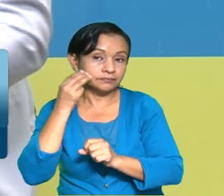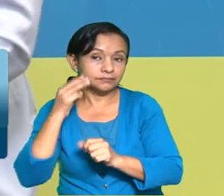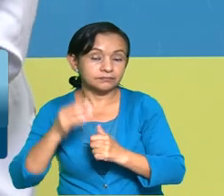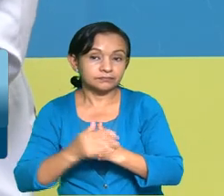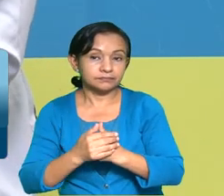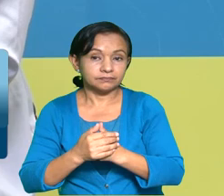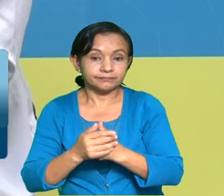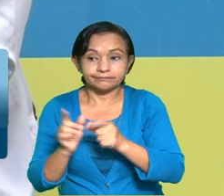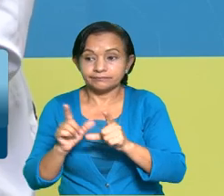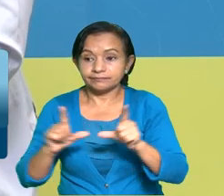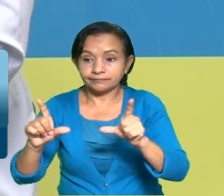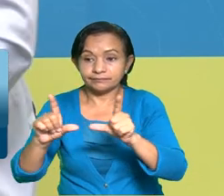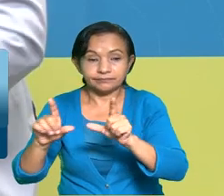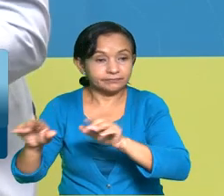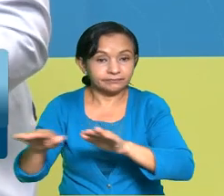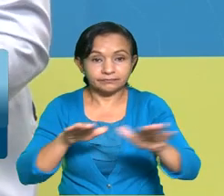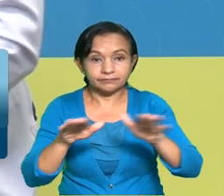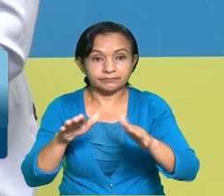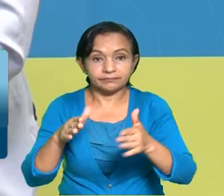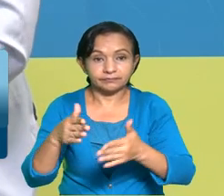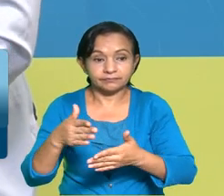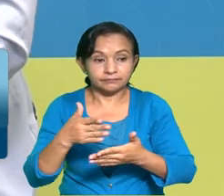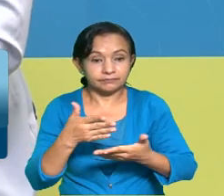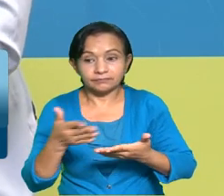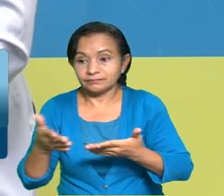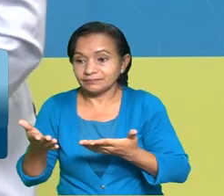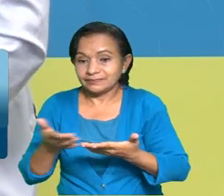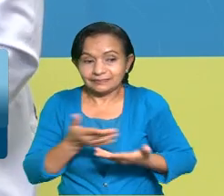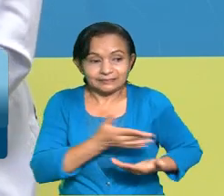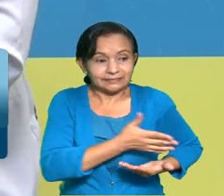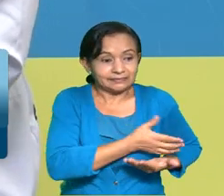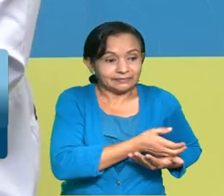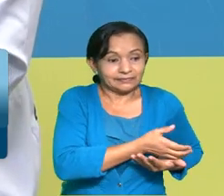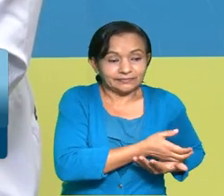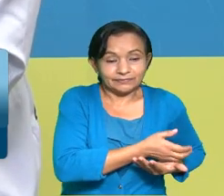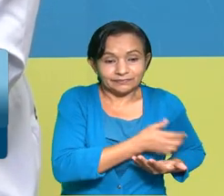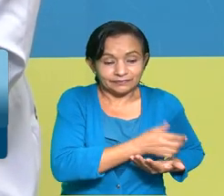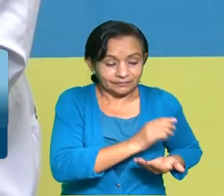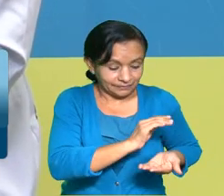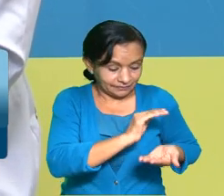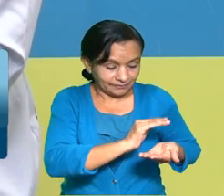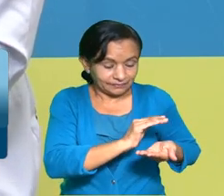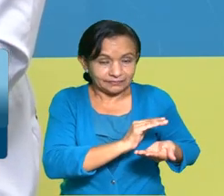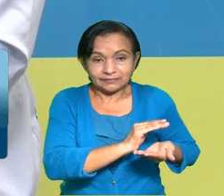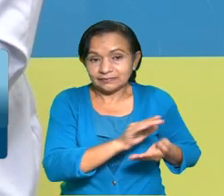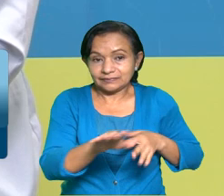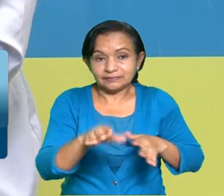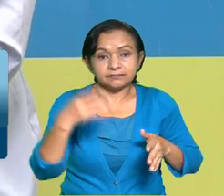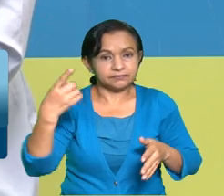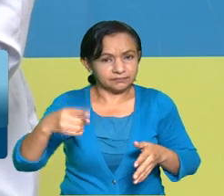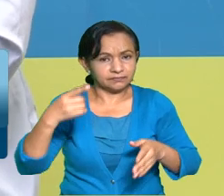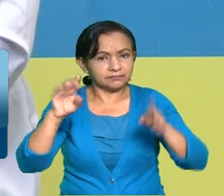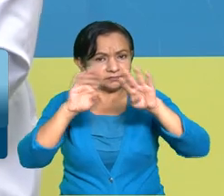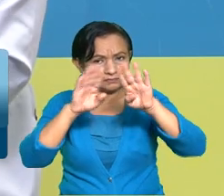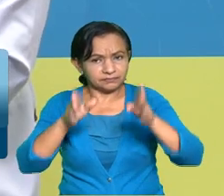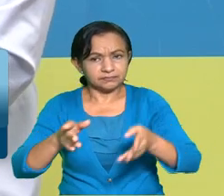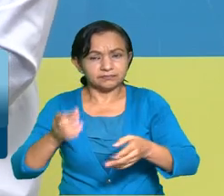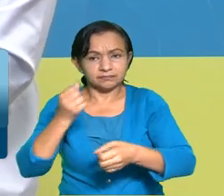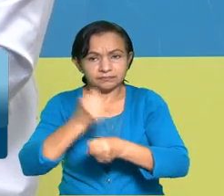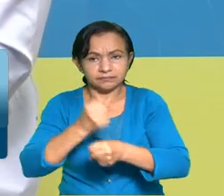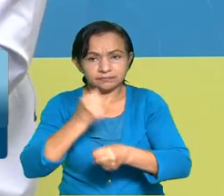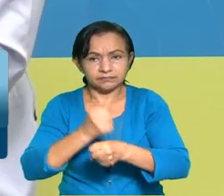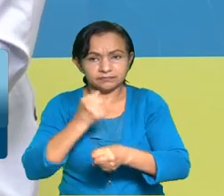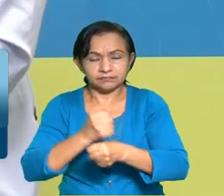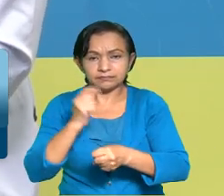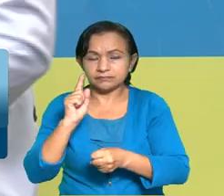tienen un espacio para poder extraerse la leche materna, porque también eso es un derecho que tenemos todas las mujeres, todas las trabajadoras